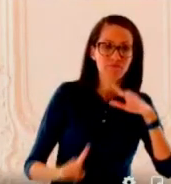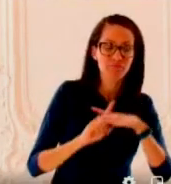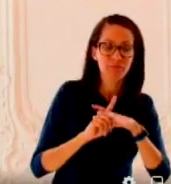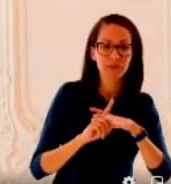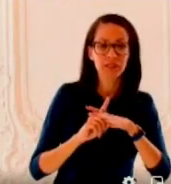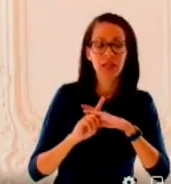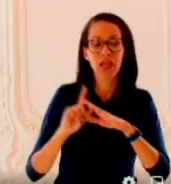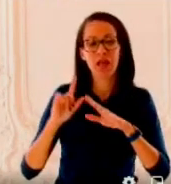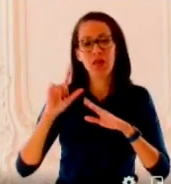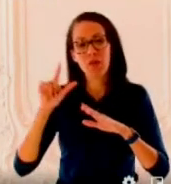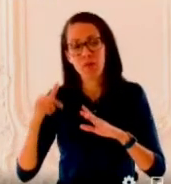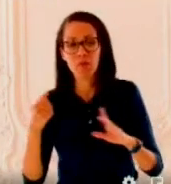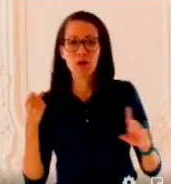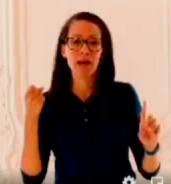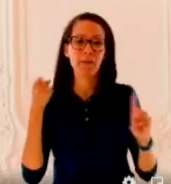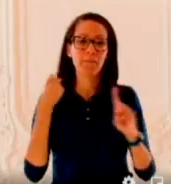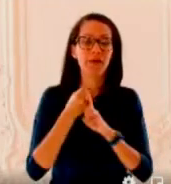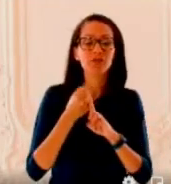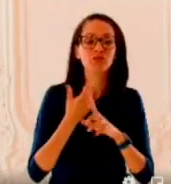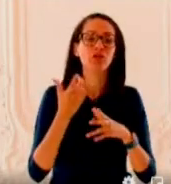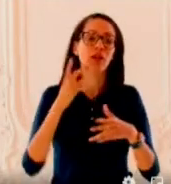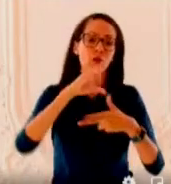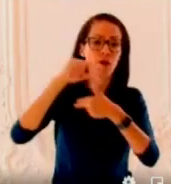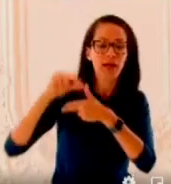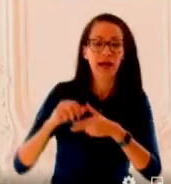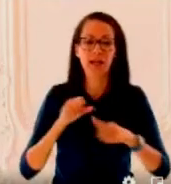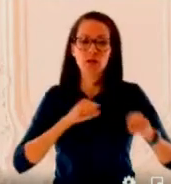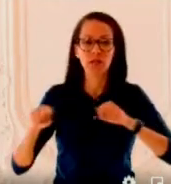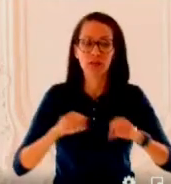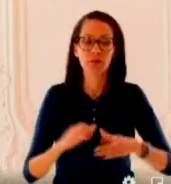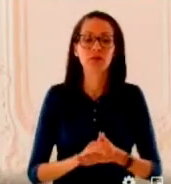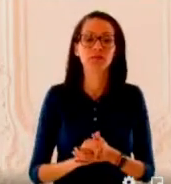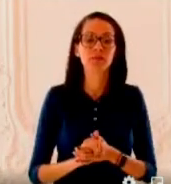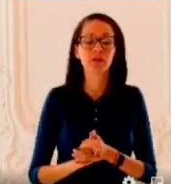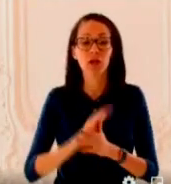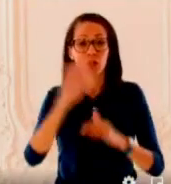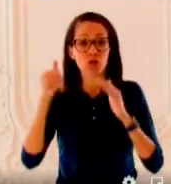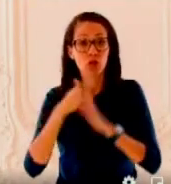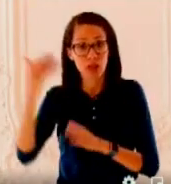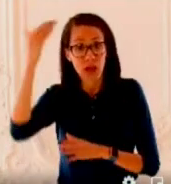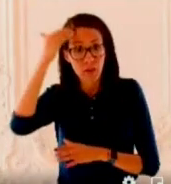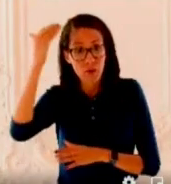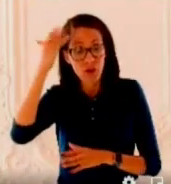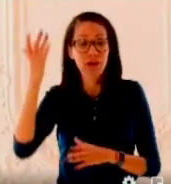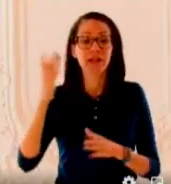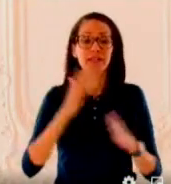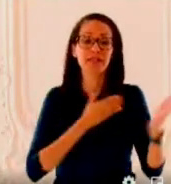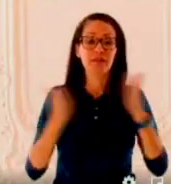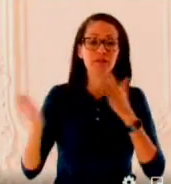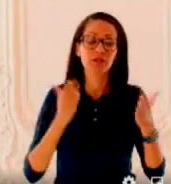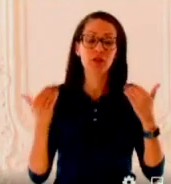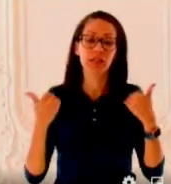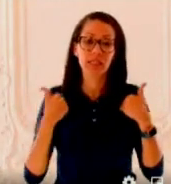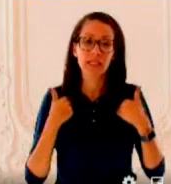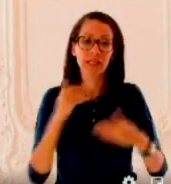eventos ocurridos. Todos sabemos que los servicios que provee la Autoridad de Carreteras y